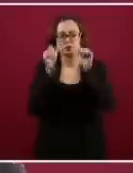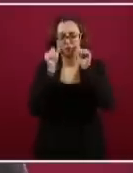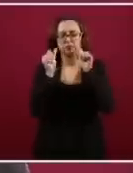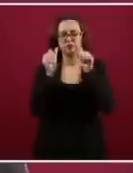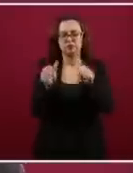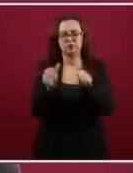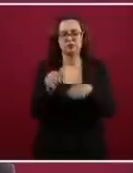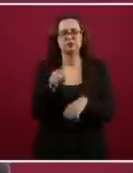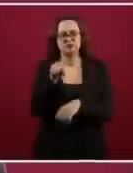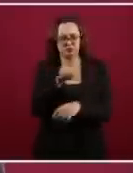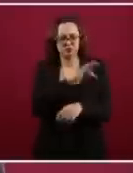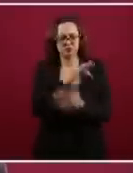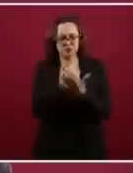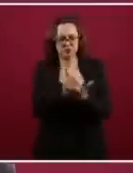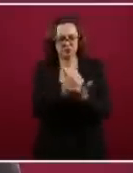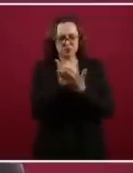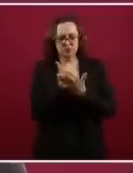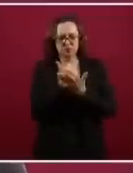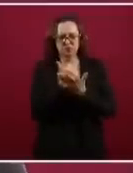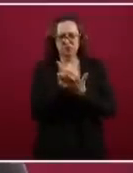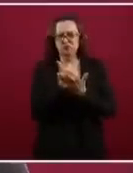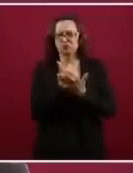que tú nos ayudes